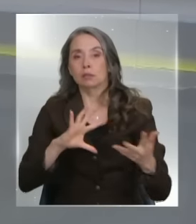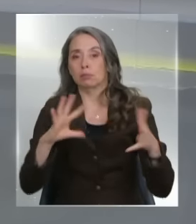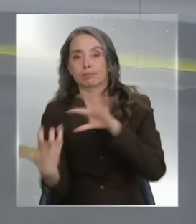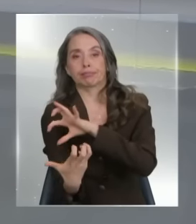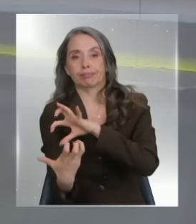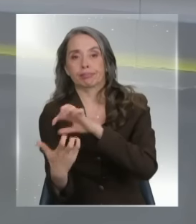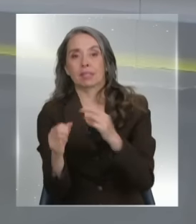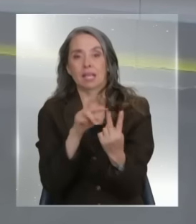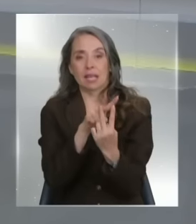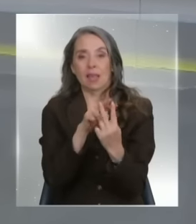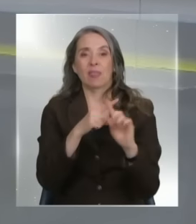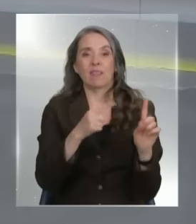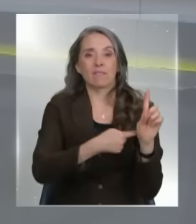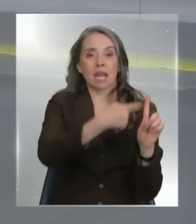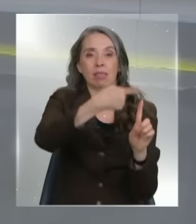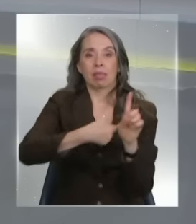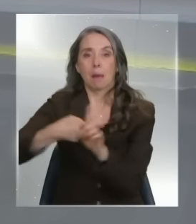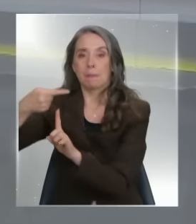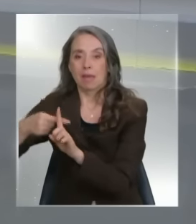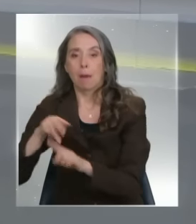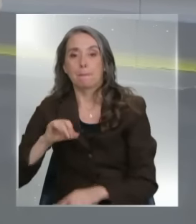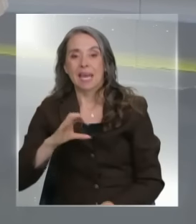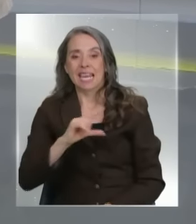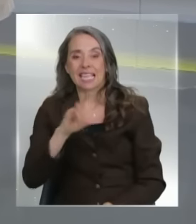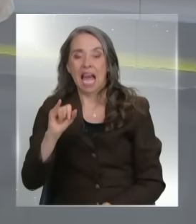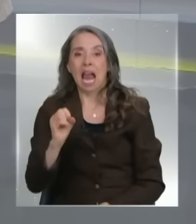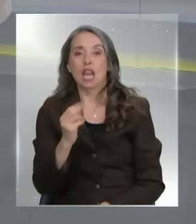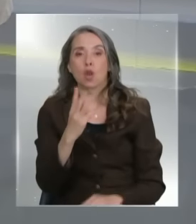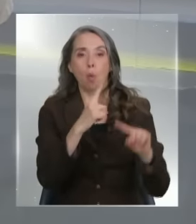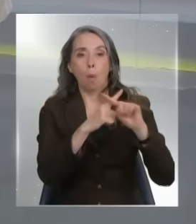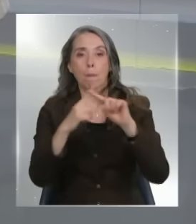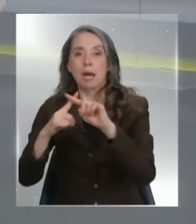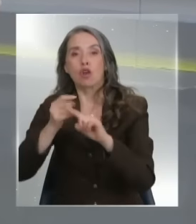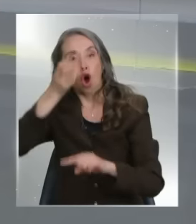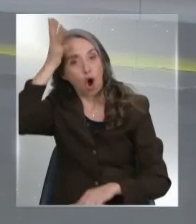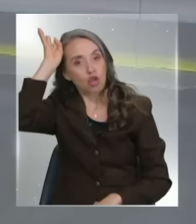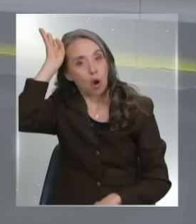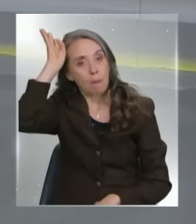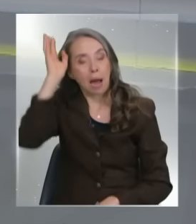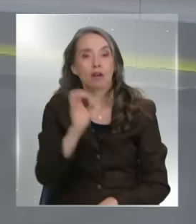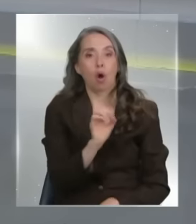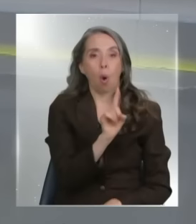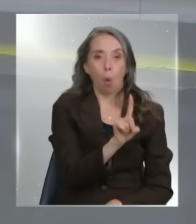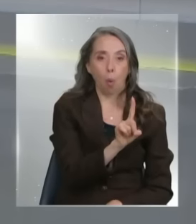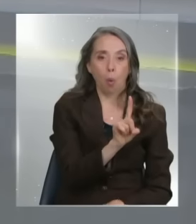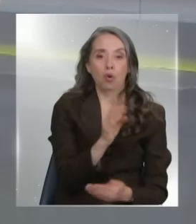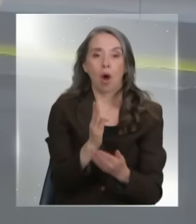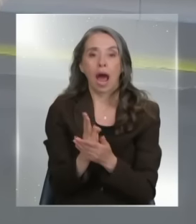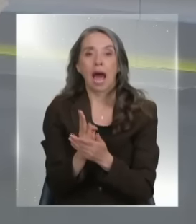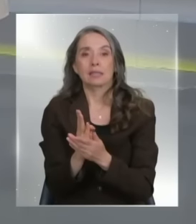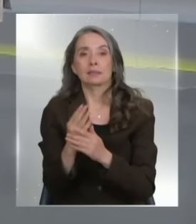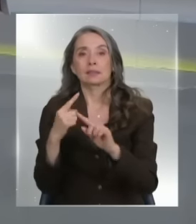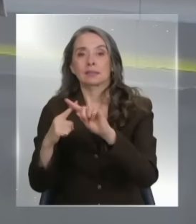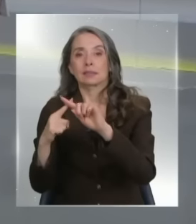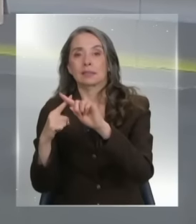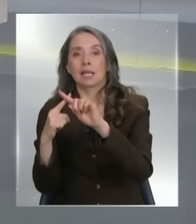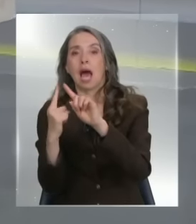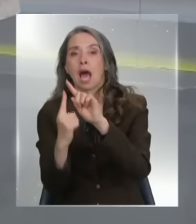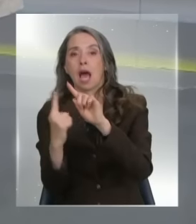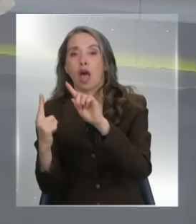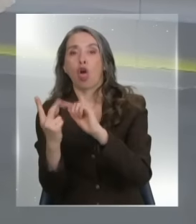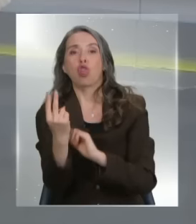genera. Esta última medición, que usa números romanos, va desde la categoría 1 a la 12. Entre la